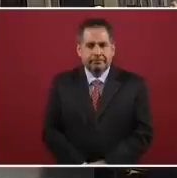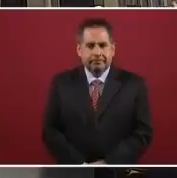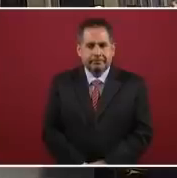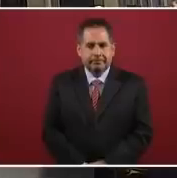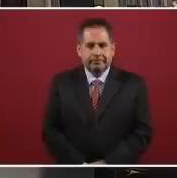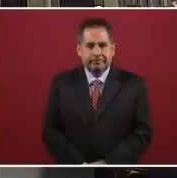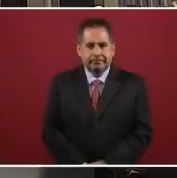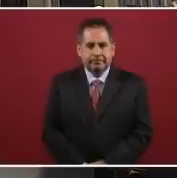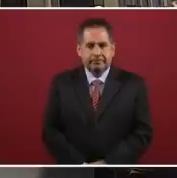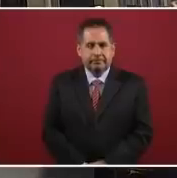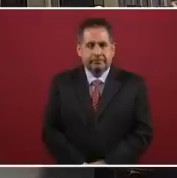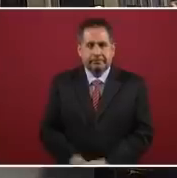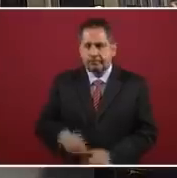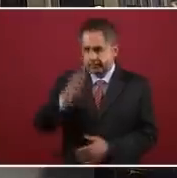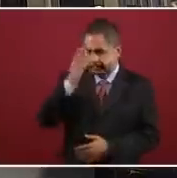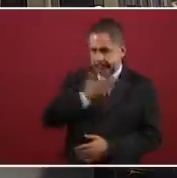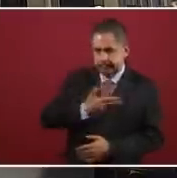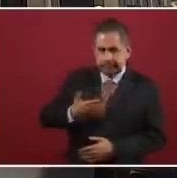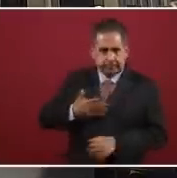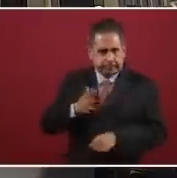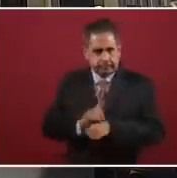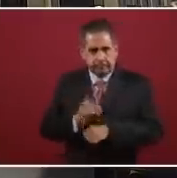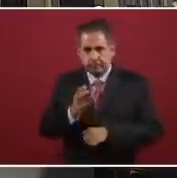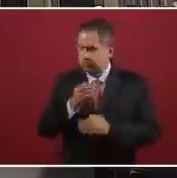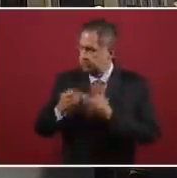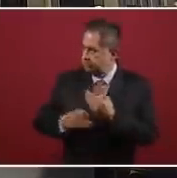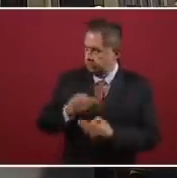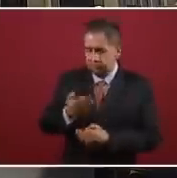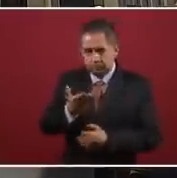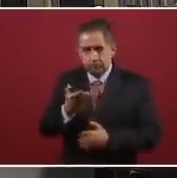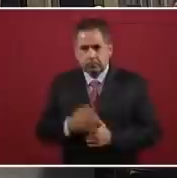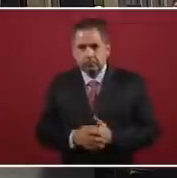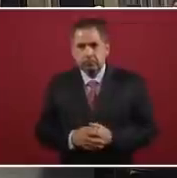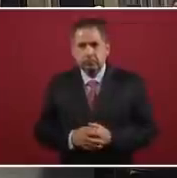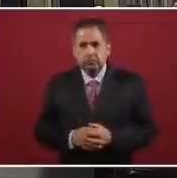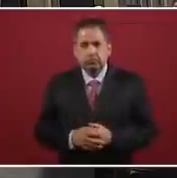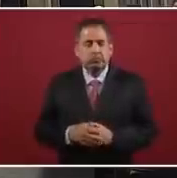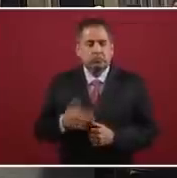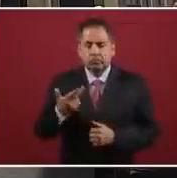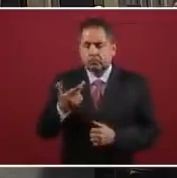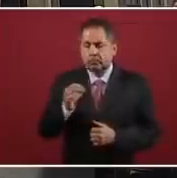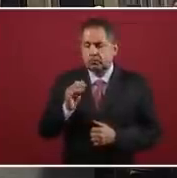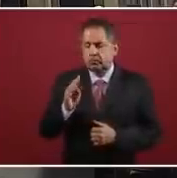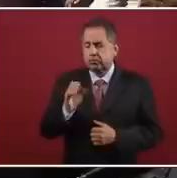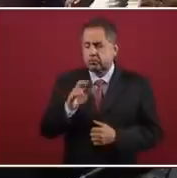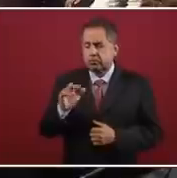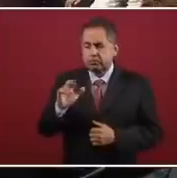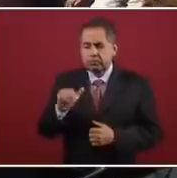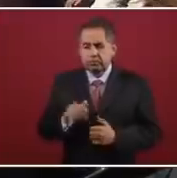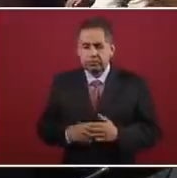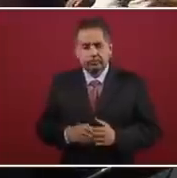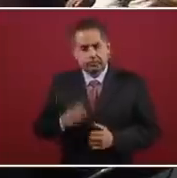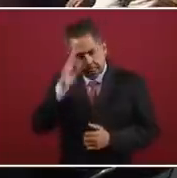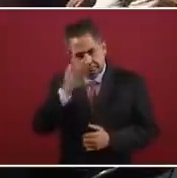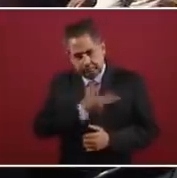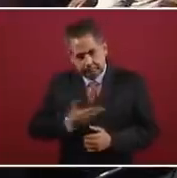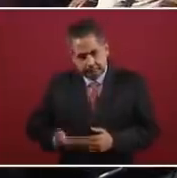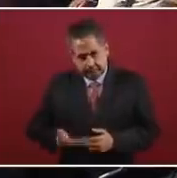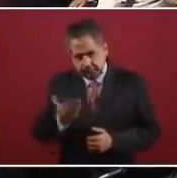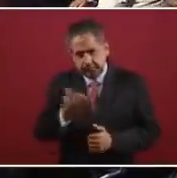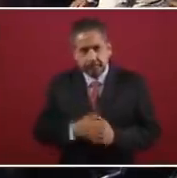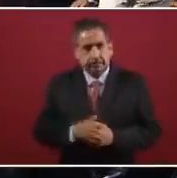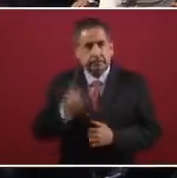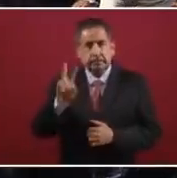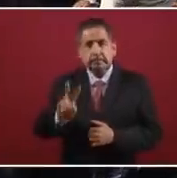Muy bien. Señor presidente, buenos días a todos. Urbano Barrera, del diario Ovaciones. Señor presidente, el